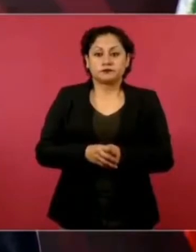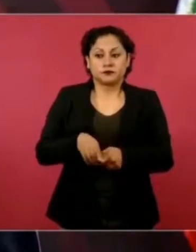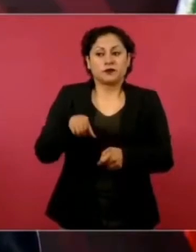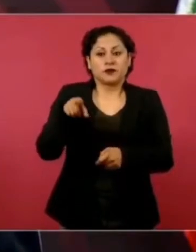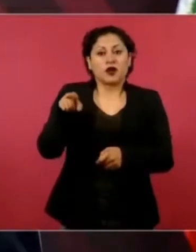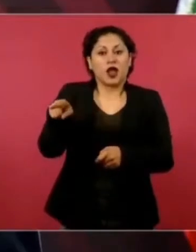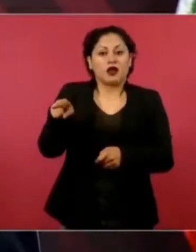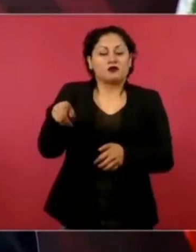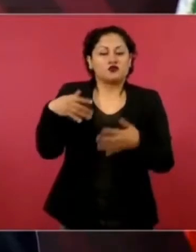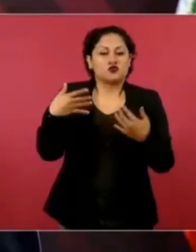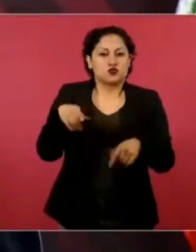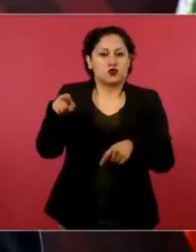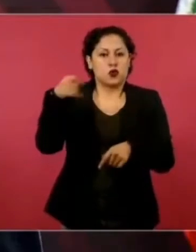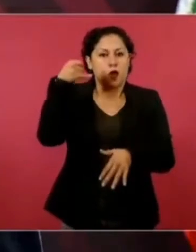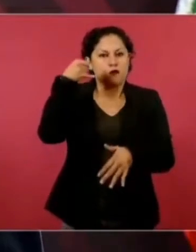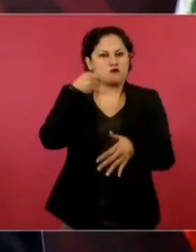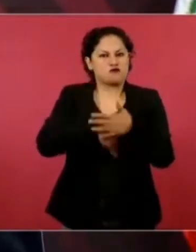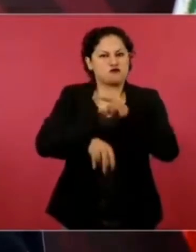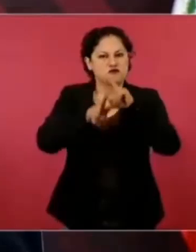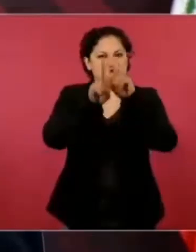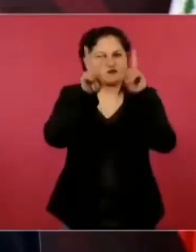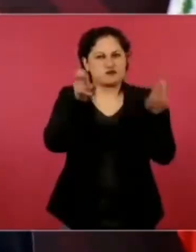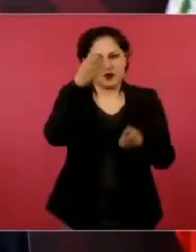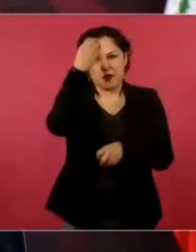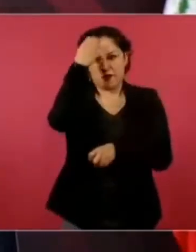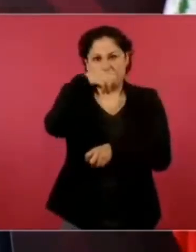especialista, que nos ayuda muchísimo